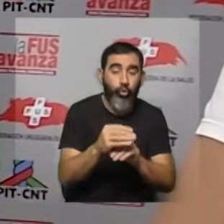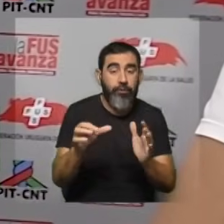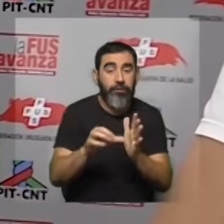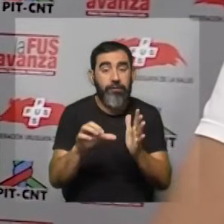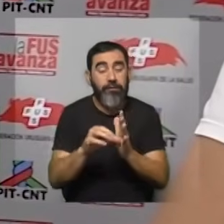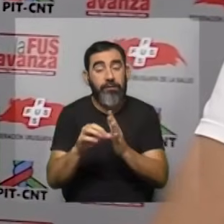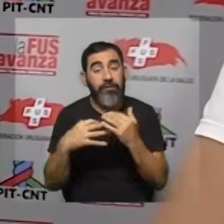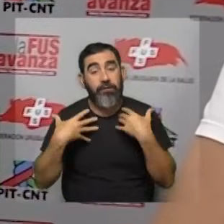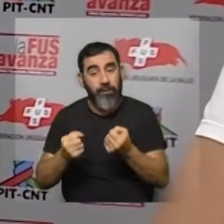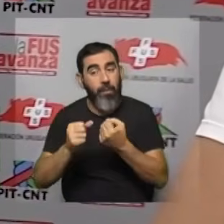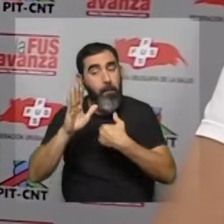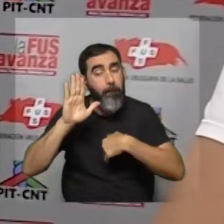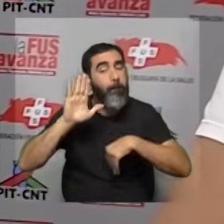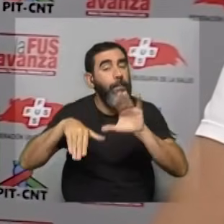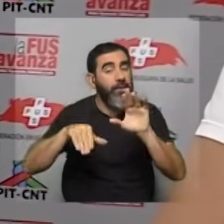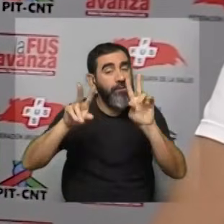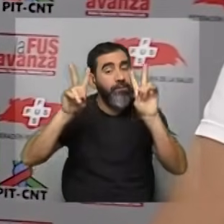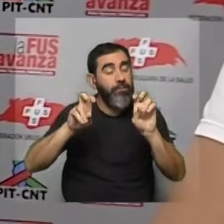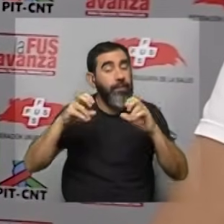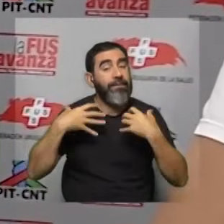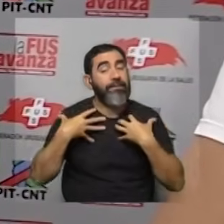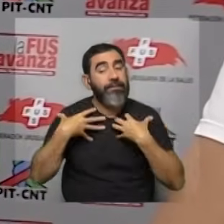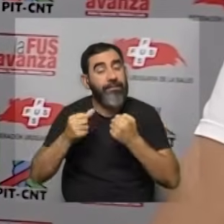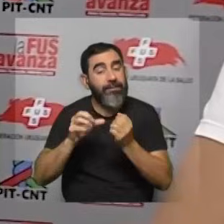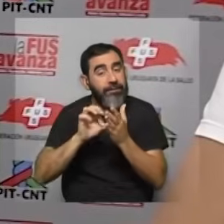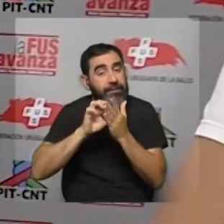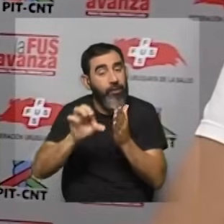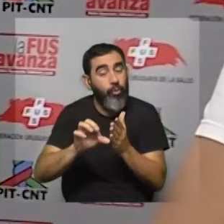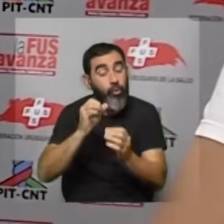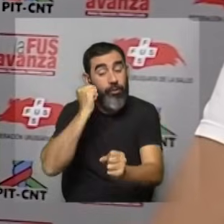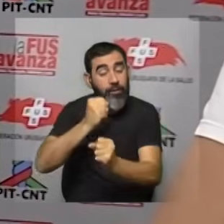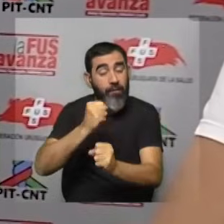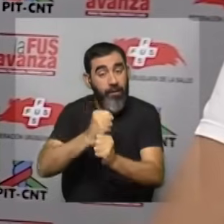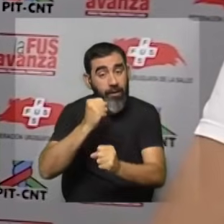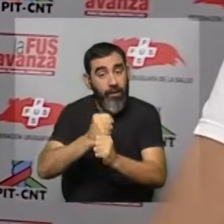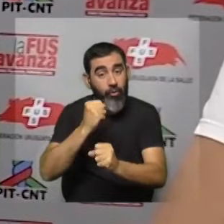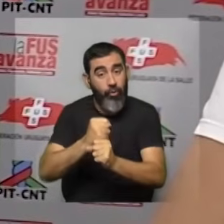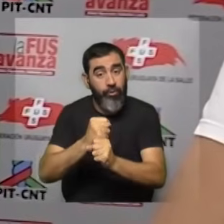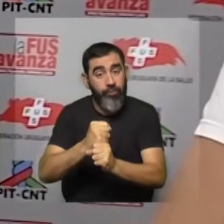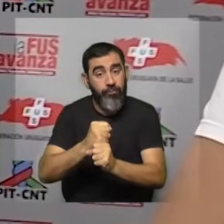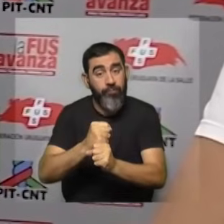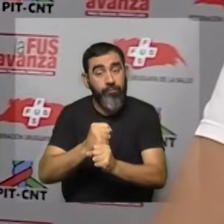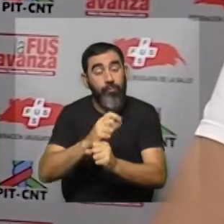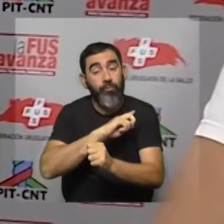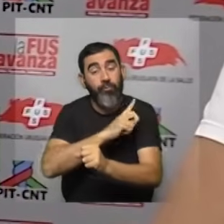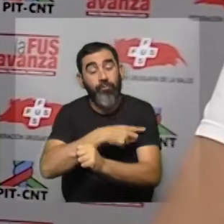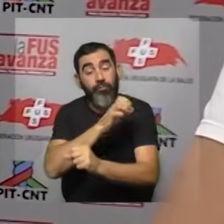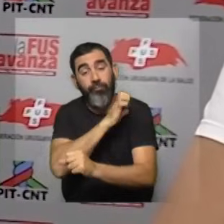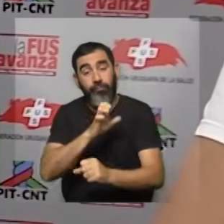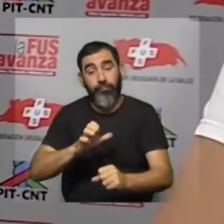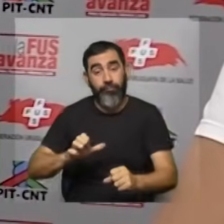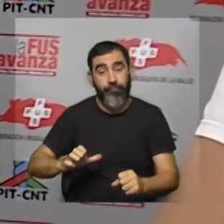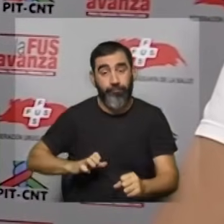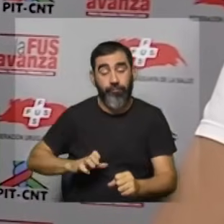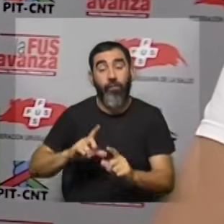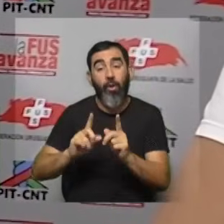sistema, particularmente prestadores, trabajadores, poder ejecutivo